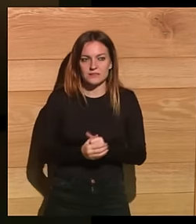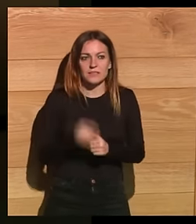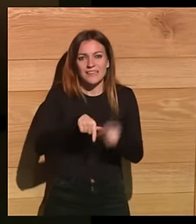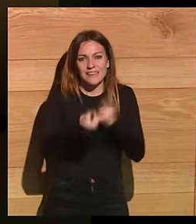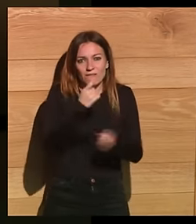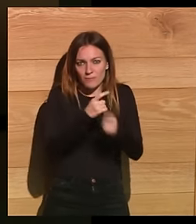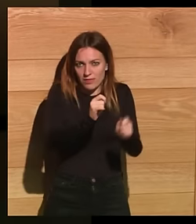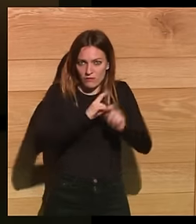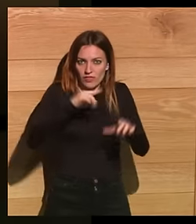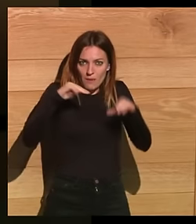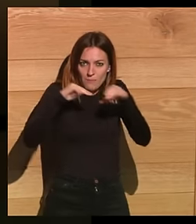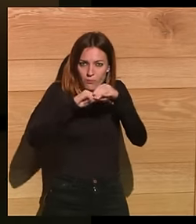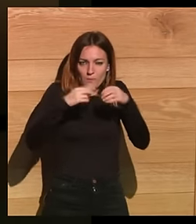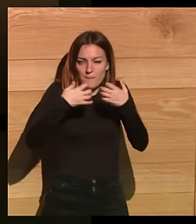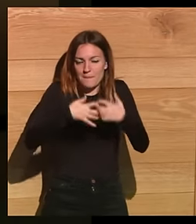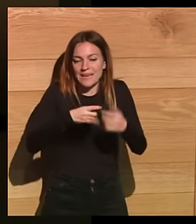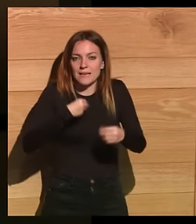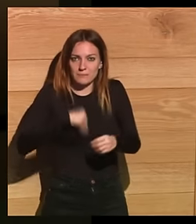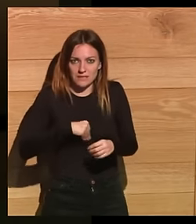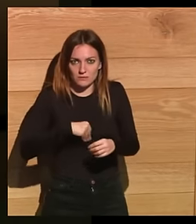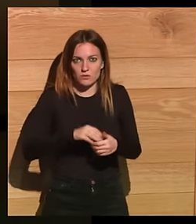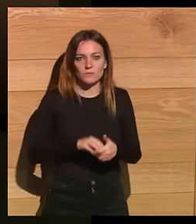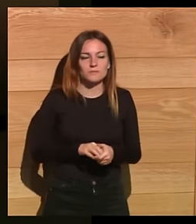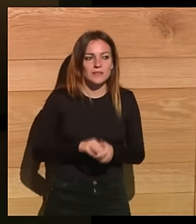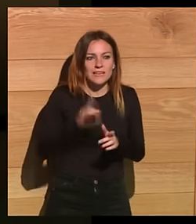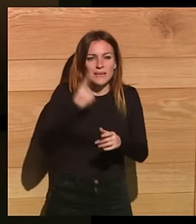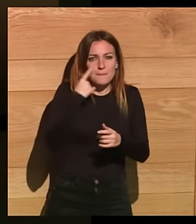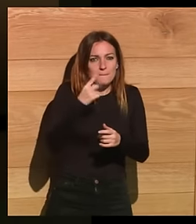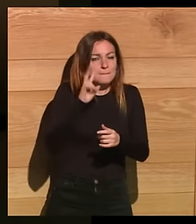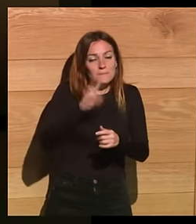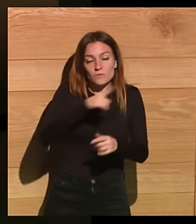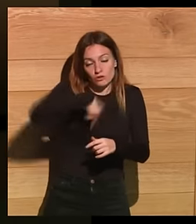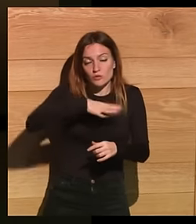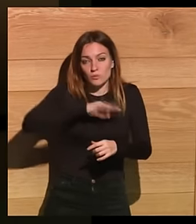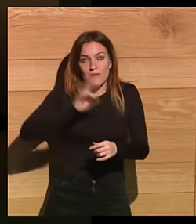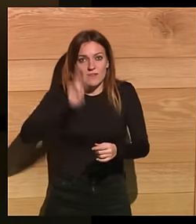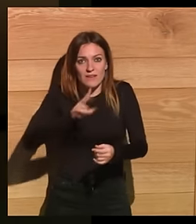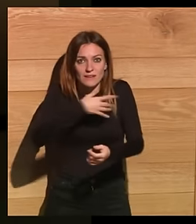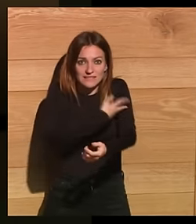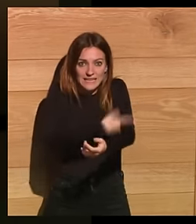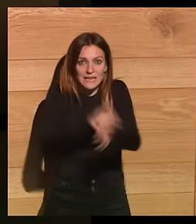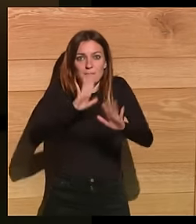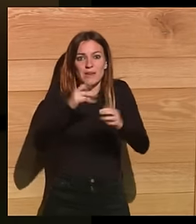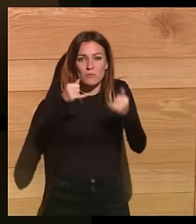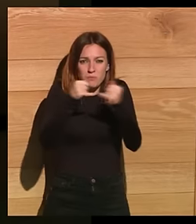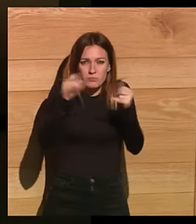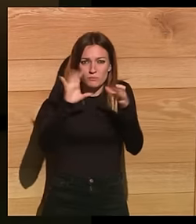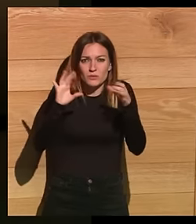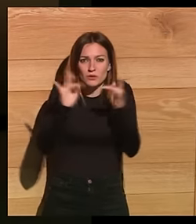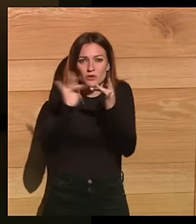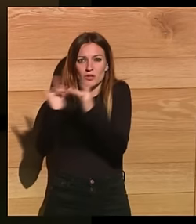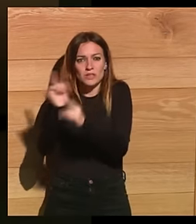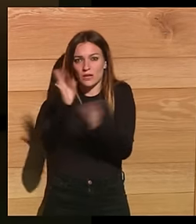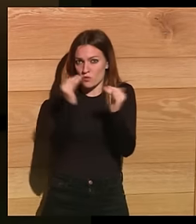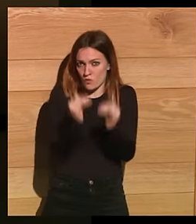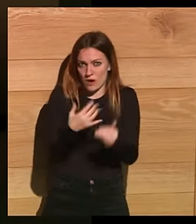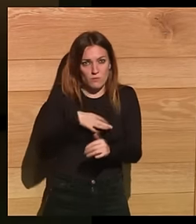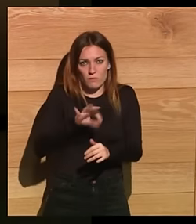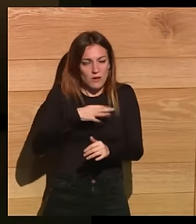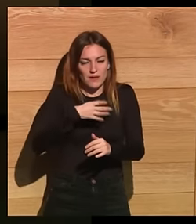resonancia. Vemos por dónde va el riego, pero no vemos realmente las flores. Pero esta técnica es diferente. Esta